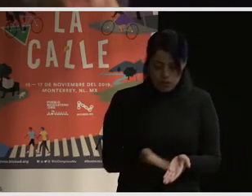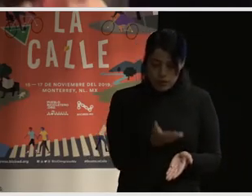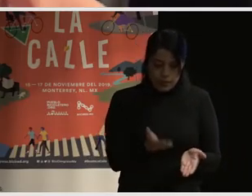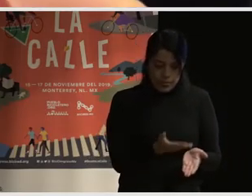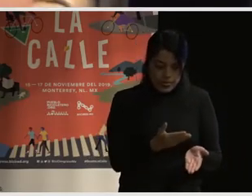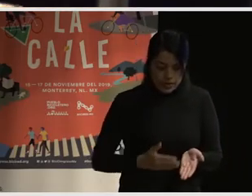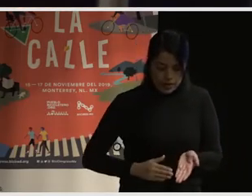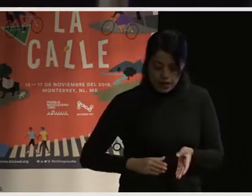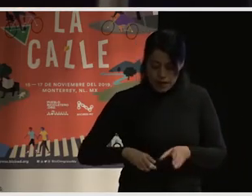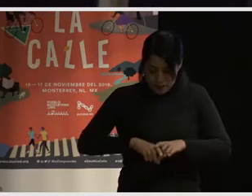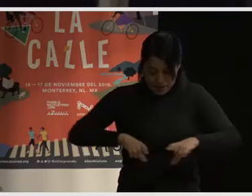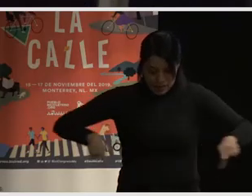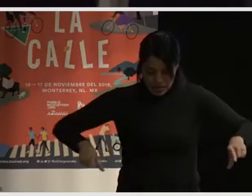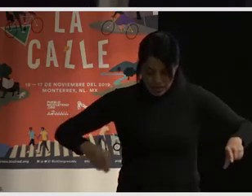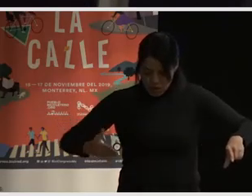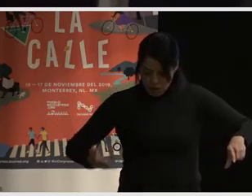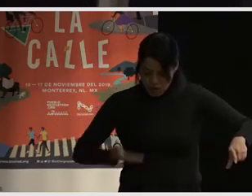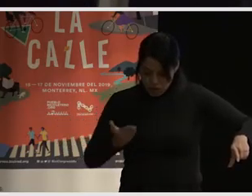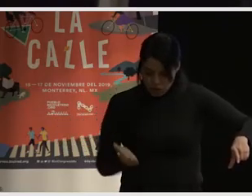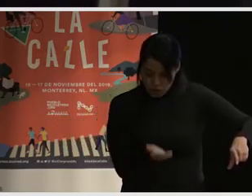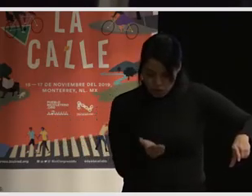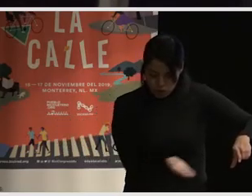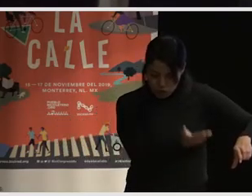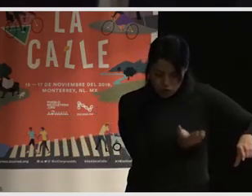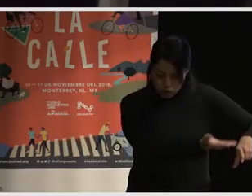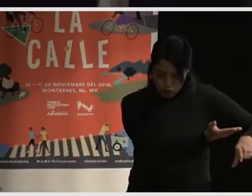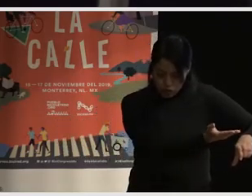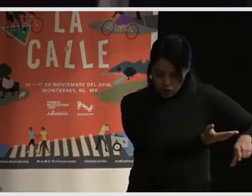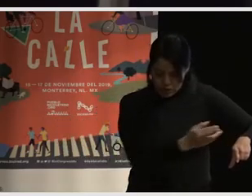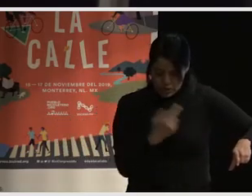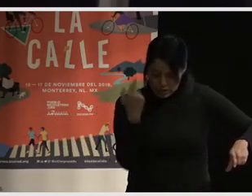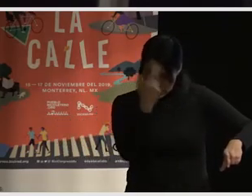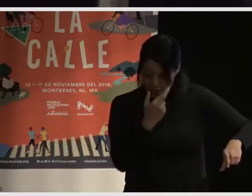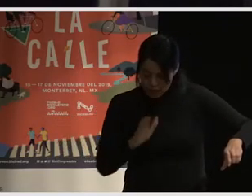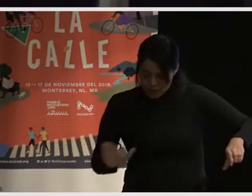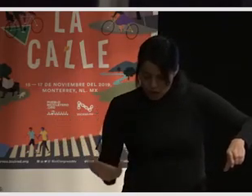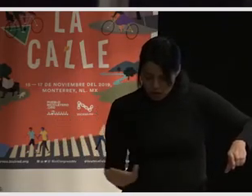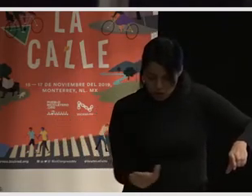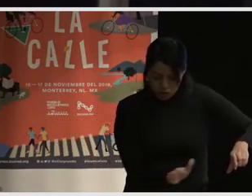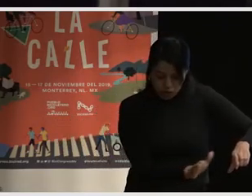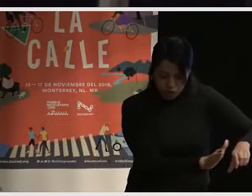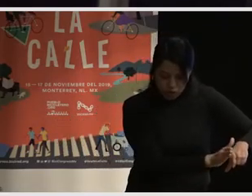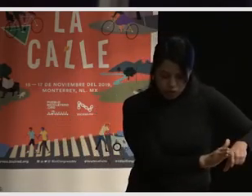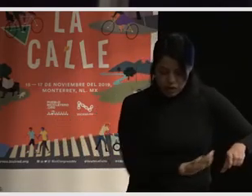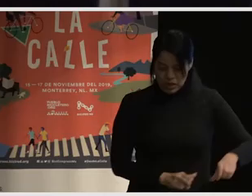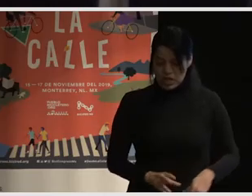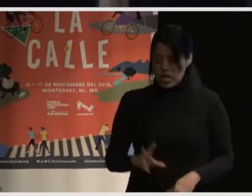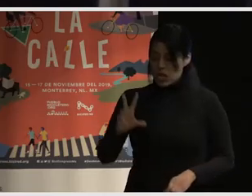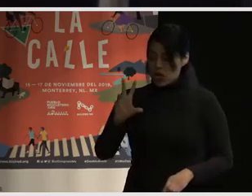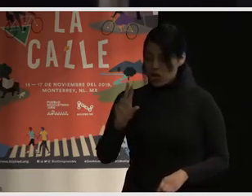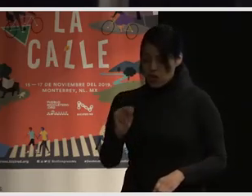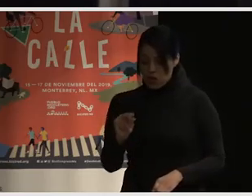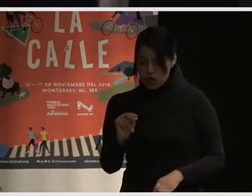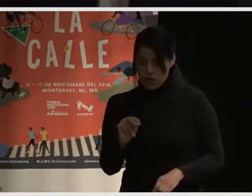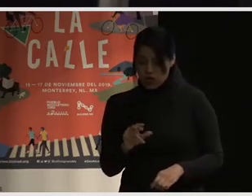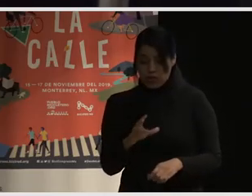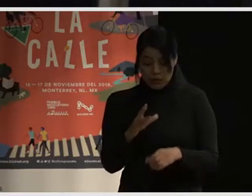carpeta asfáltica y hablando con ellos estamos arreglando la calle no nos estás arreglando el ahorro el arroyo